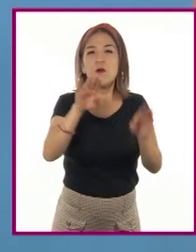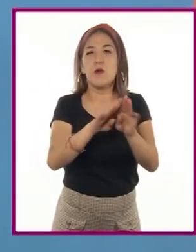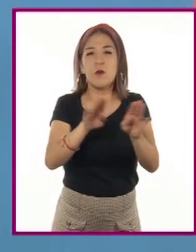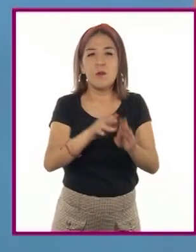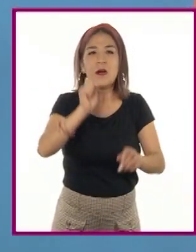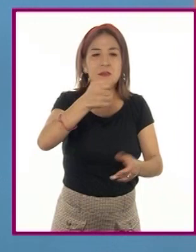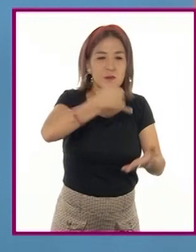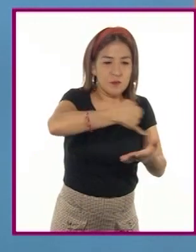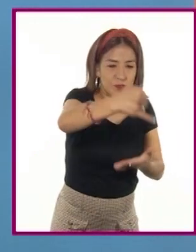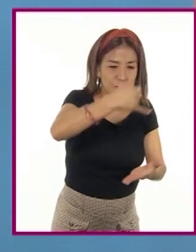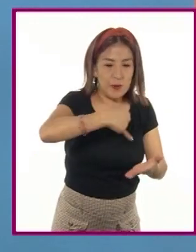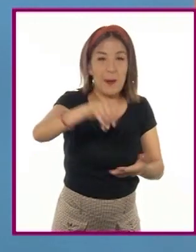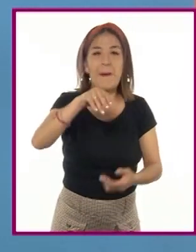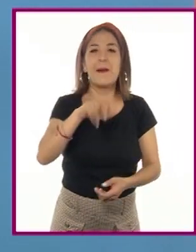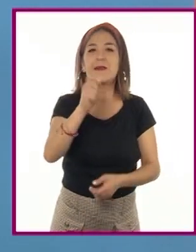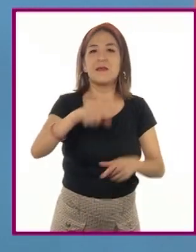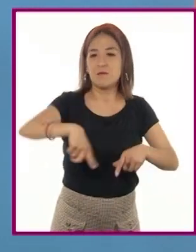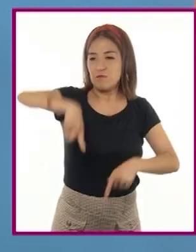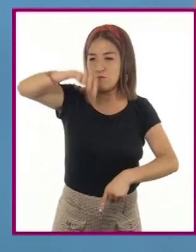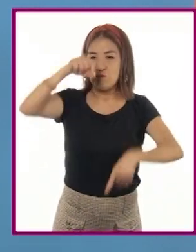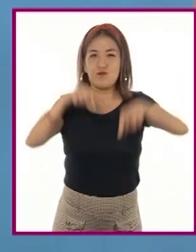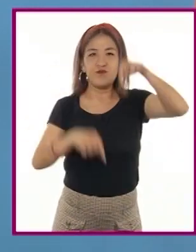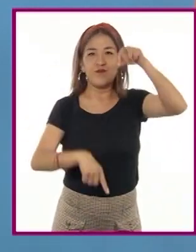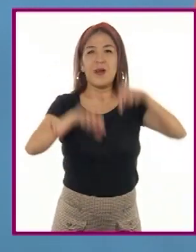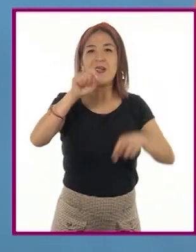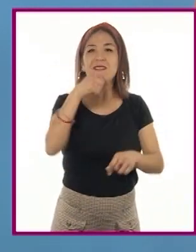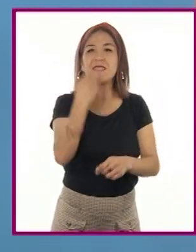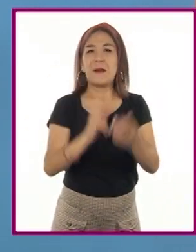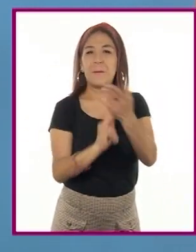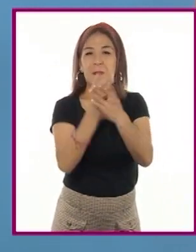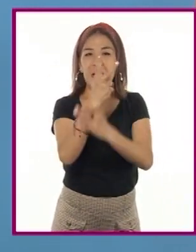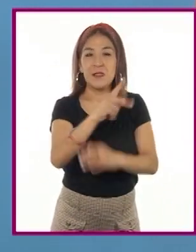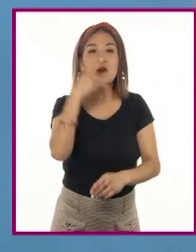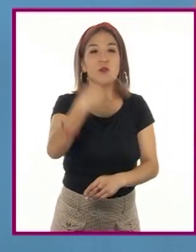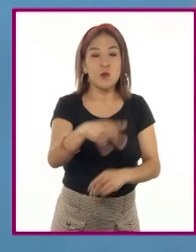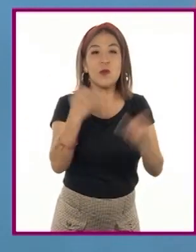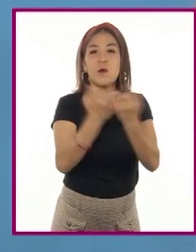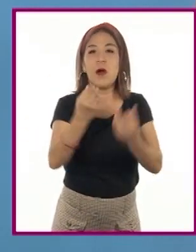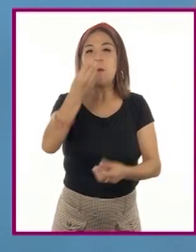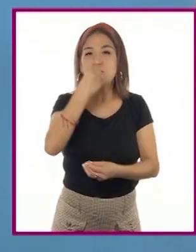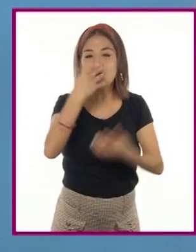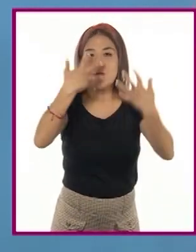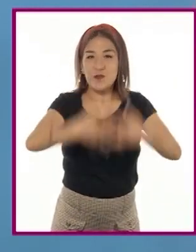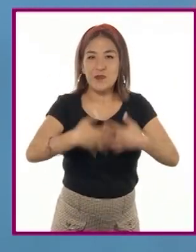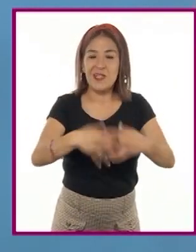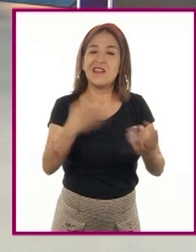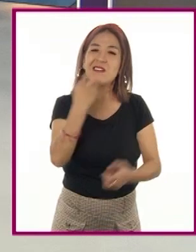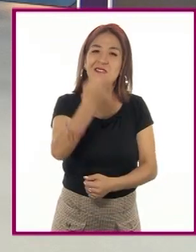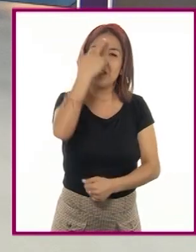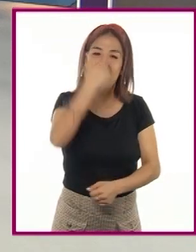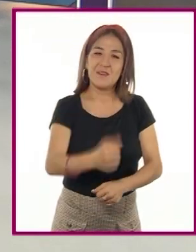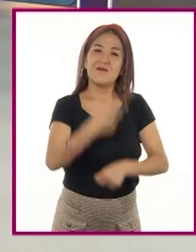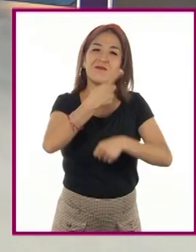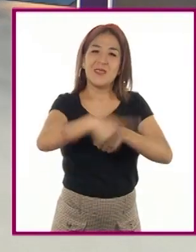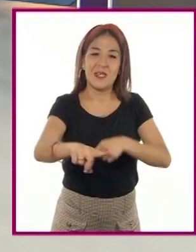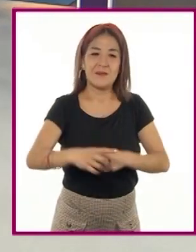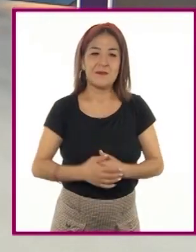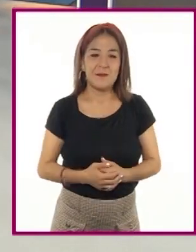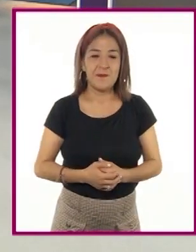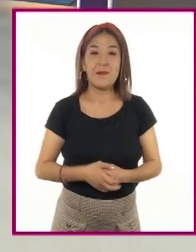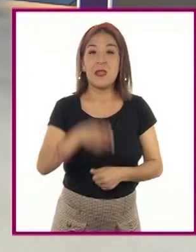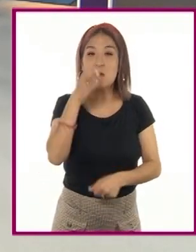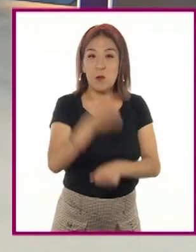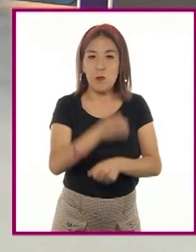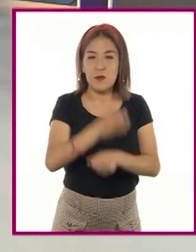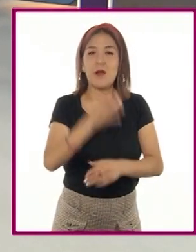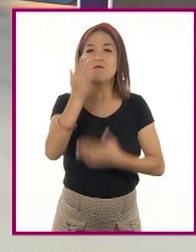sistema de milpa, que, a la luz de la modernidad agrícola y a la industria alimentaria, se ha visto afectada. Es momento